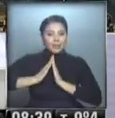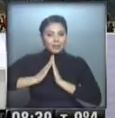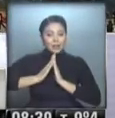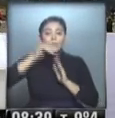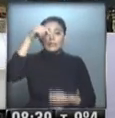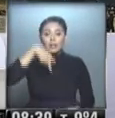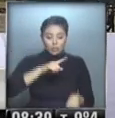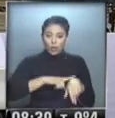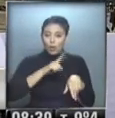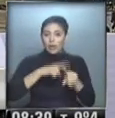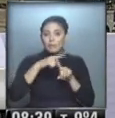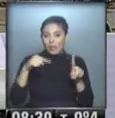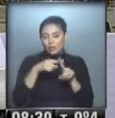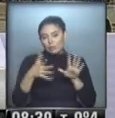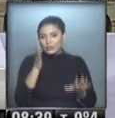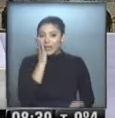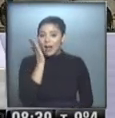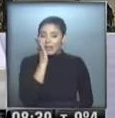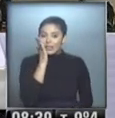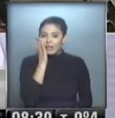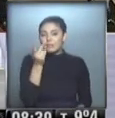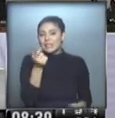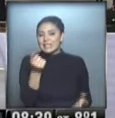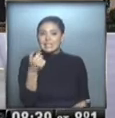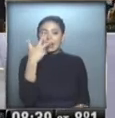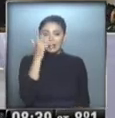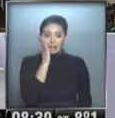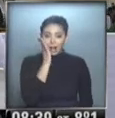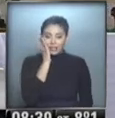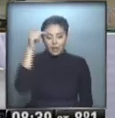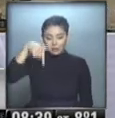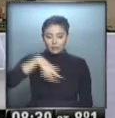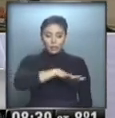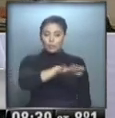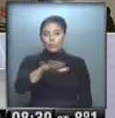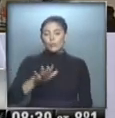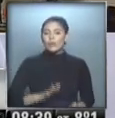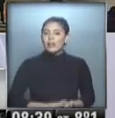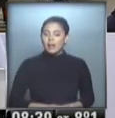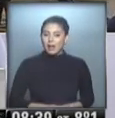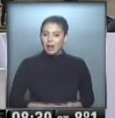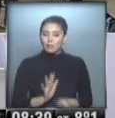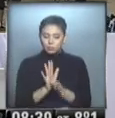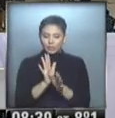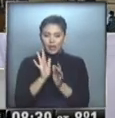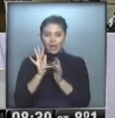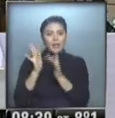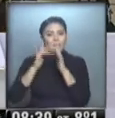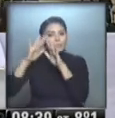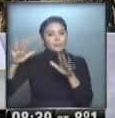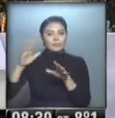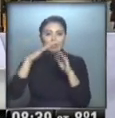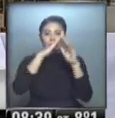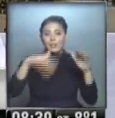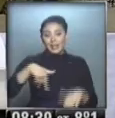del horario del mediodía o de la tarde casi diríamos a las 3 en esta suerte de capilla improvisada